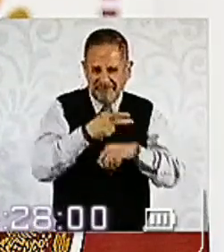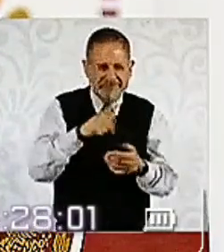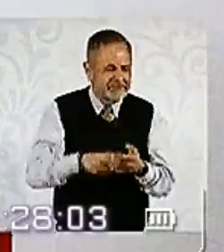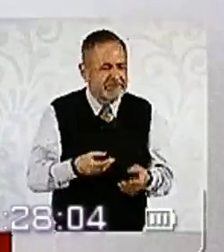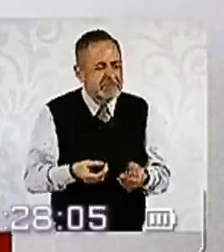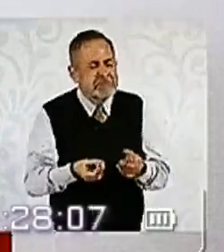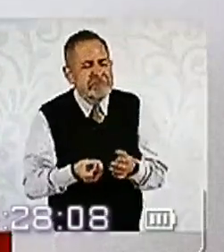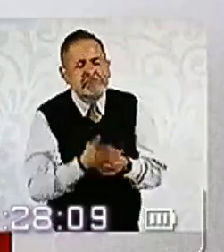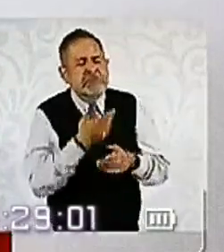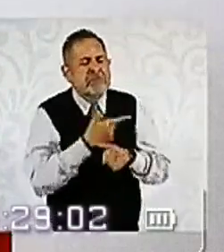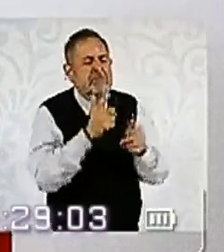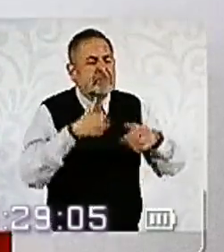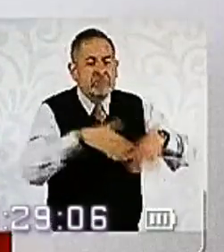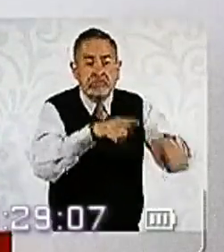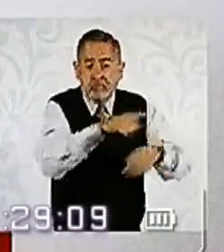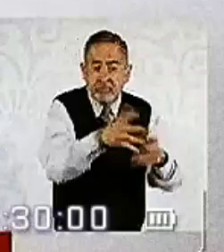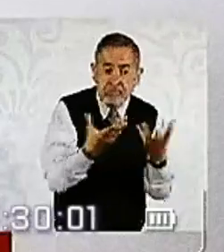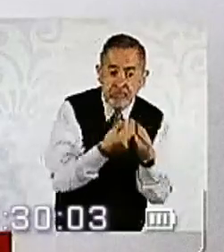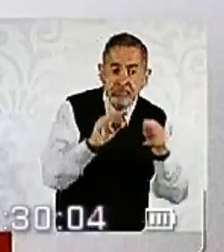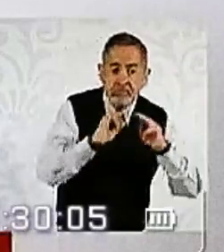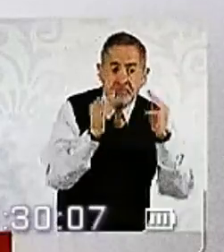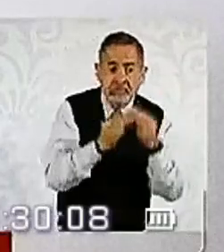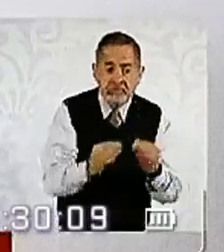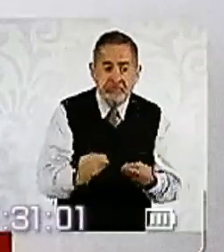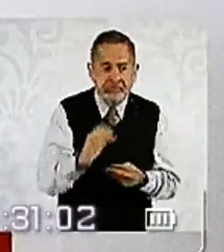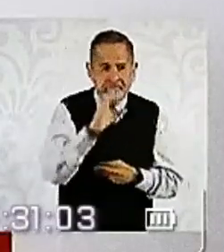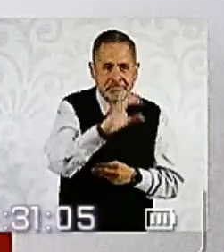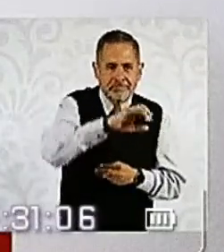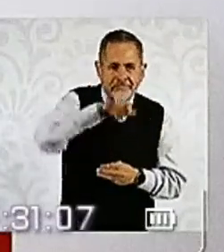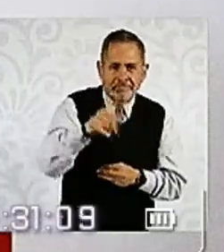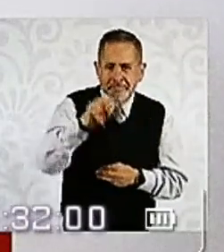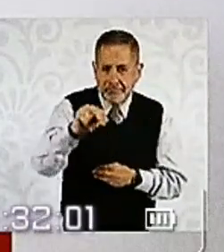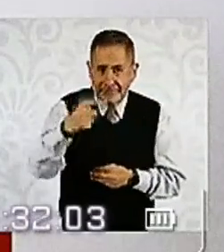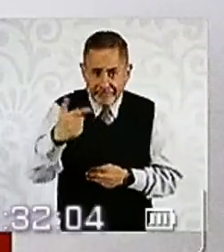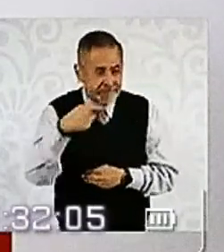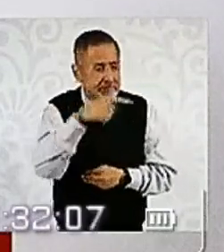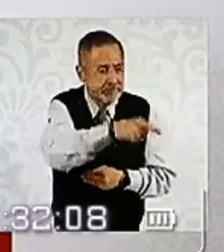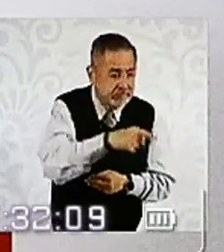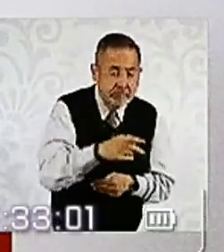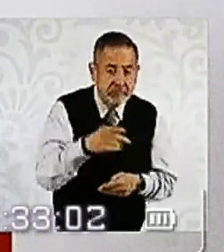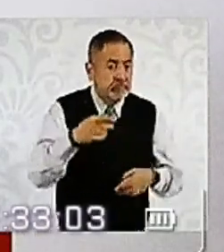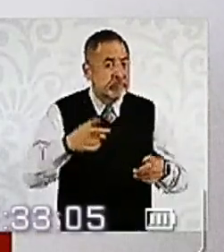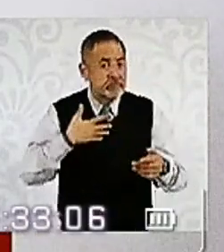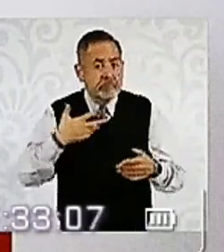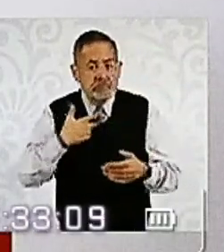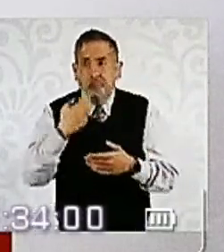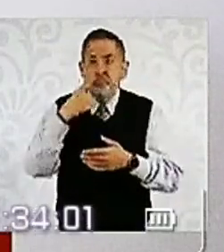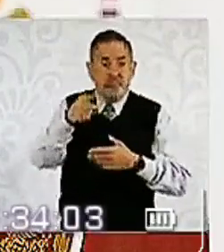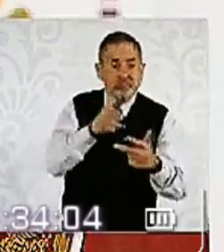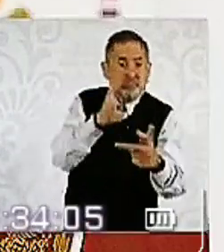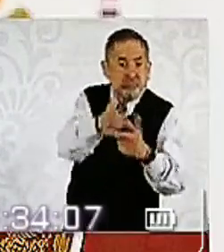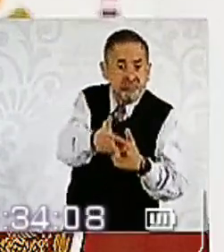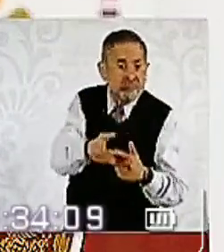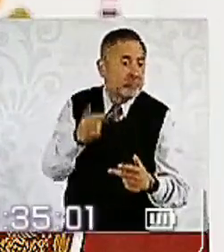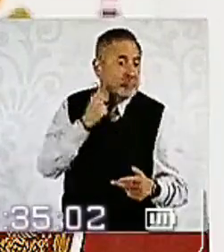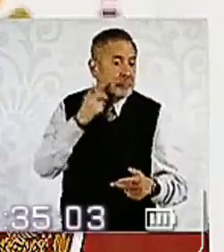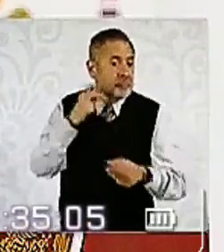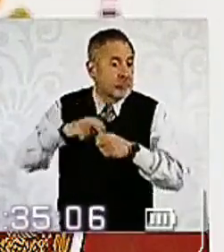es integrante del Cártel Jalisco Nueva Generación y está acusado de homicidio de un diputado local en